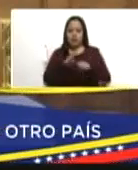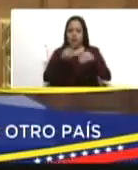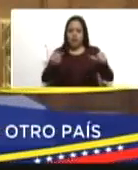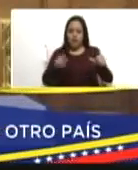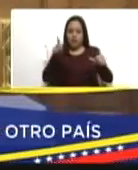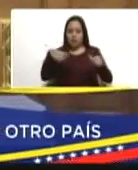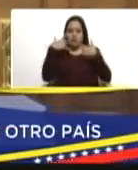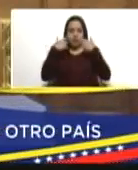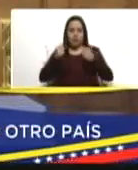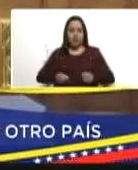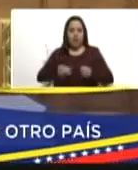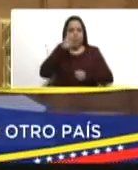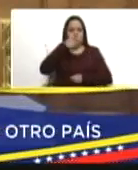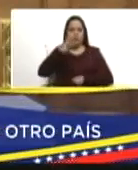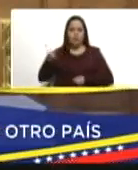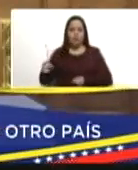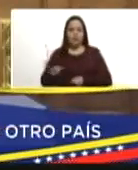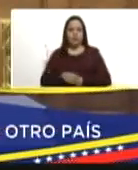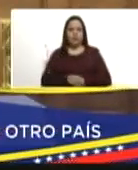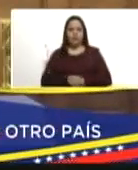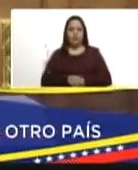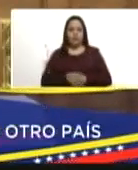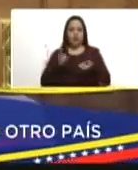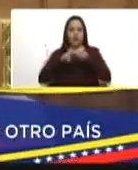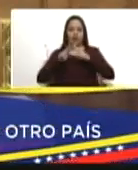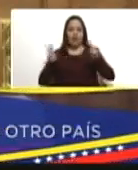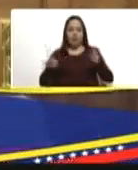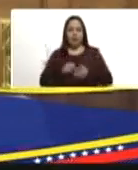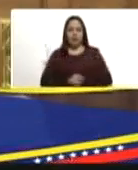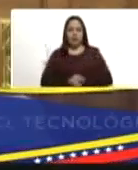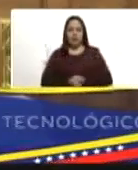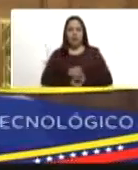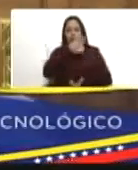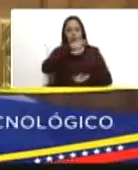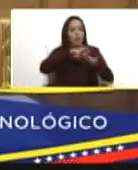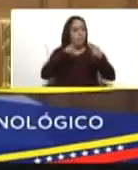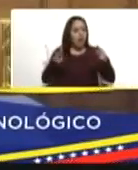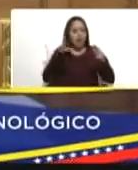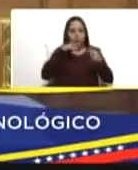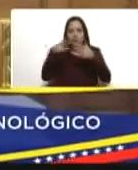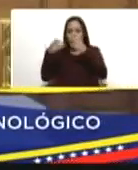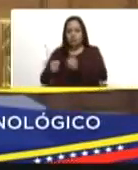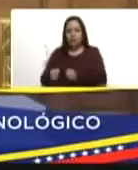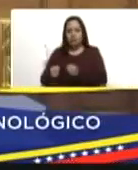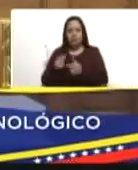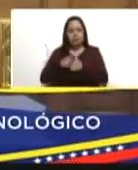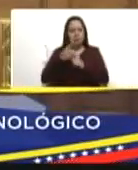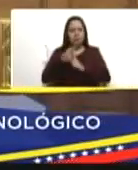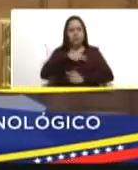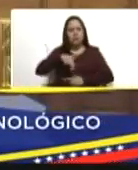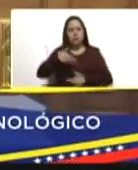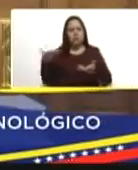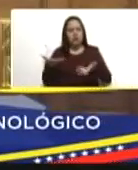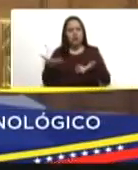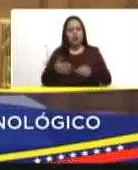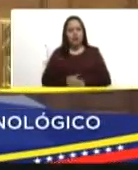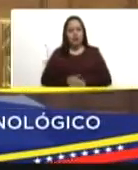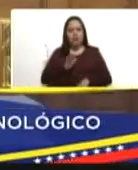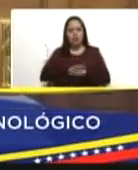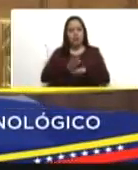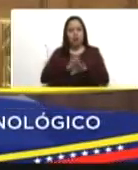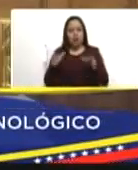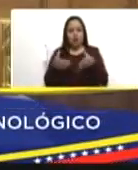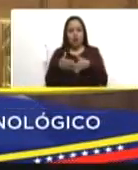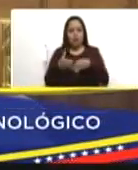Seguridad Ciudadana la paz sin paz y seguridad qué somos porque la extrema derecha Pro